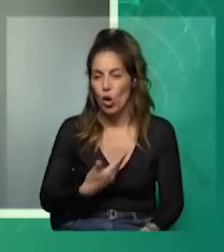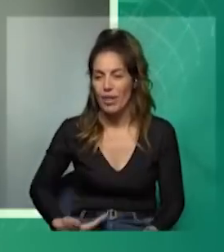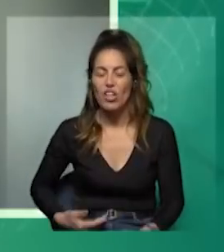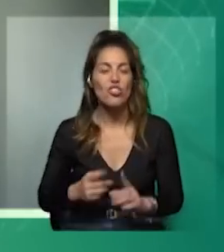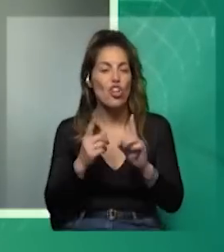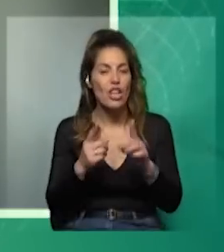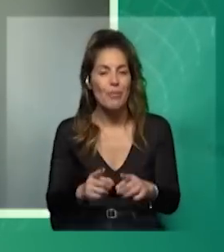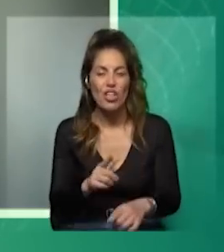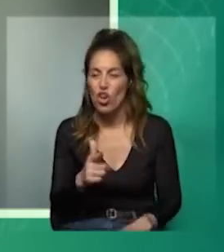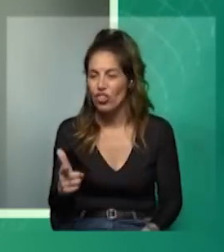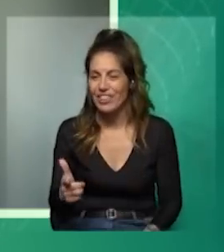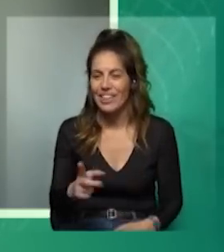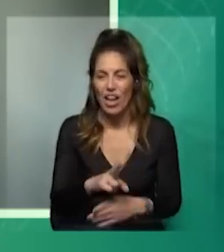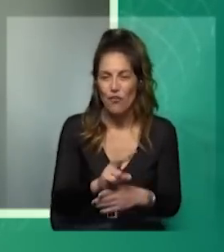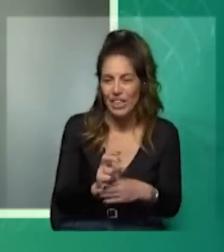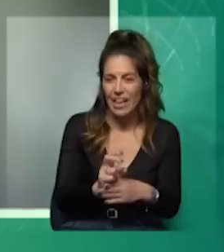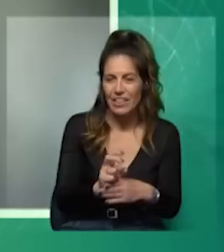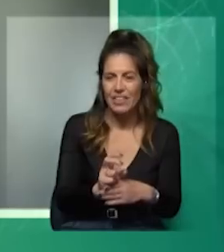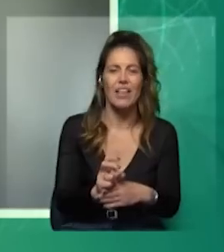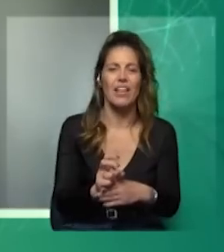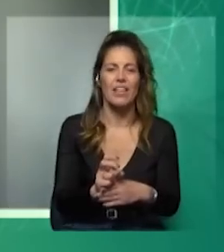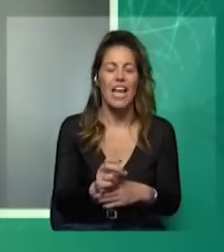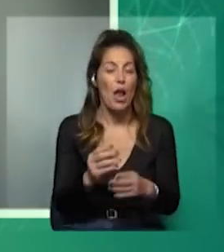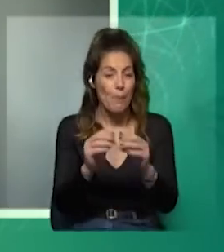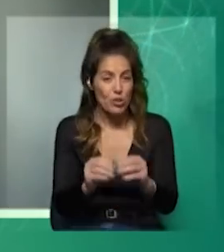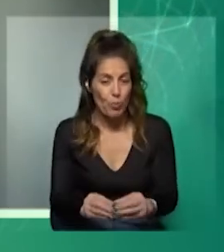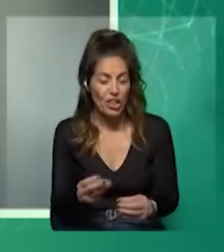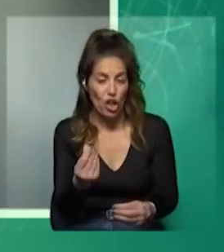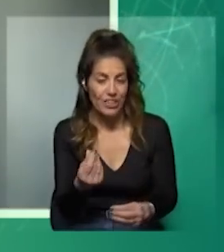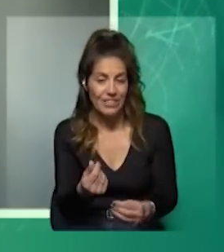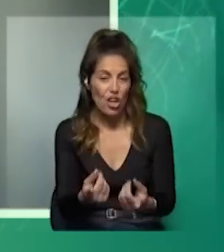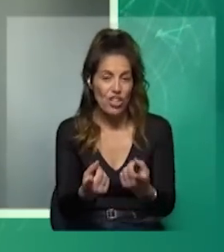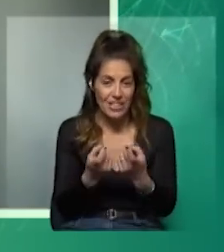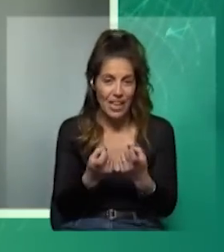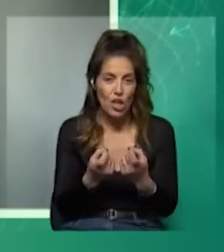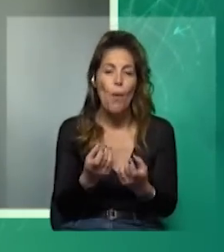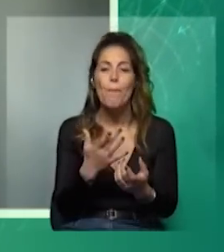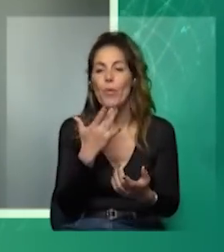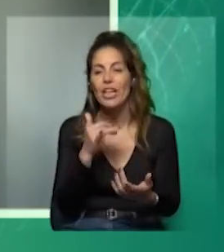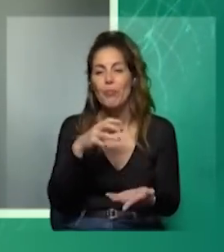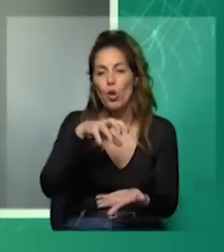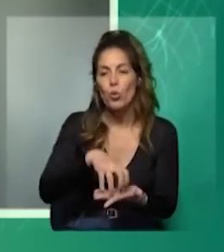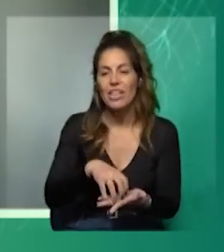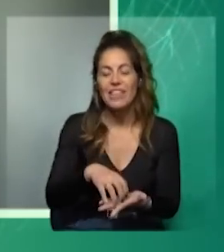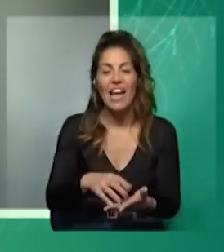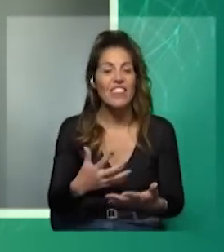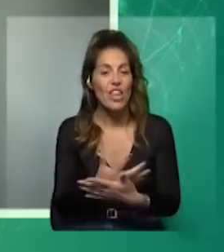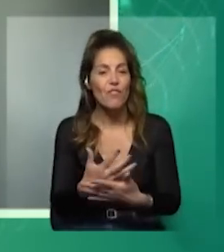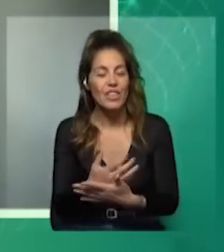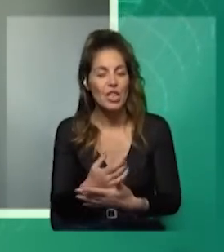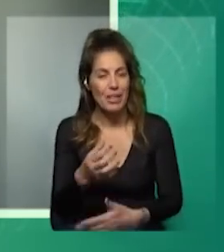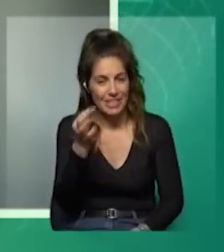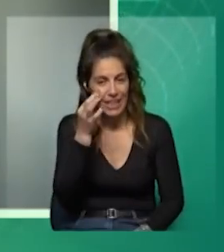no no tiene la fiscalía la el el el presupuesto necesario por ejemplo la unidad de víctimas y testigos para funcionar en